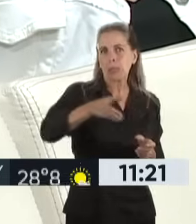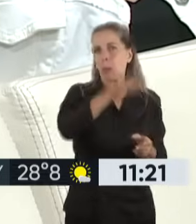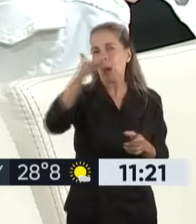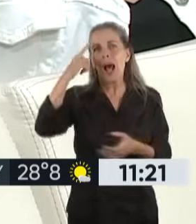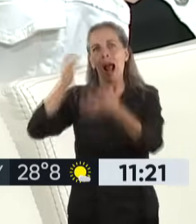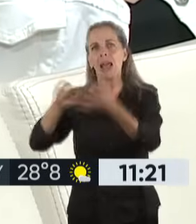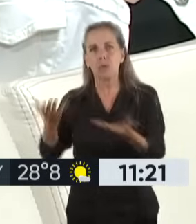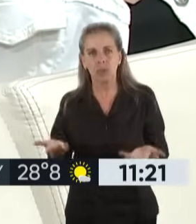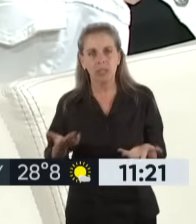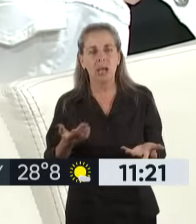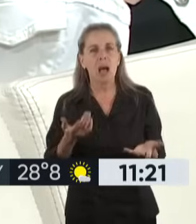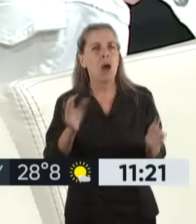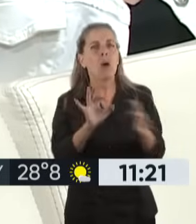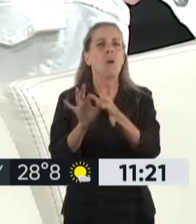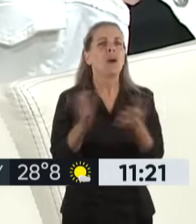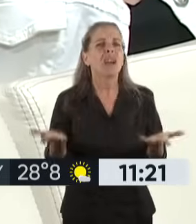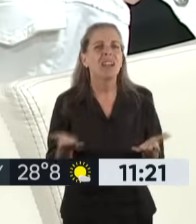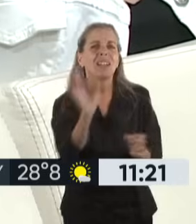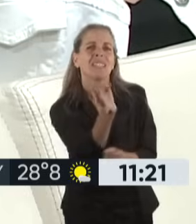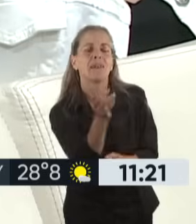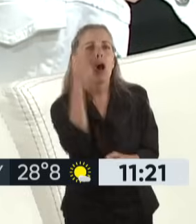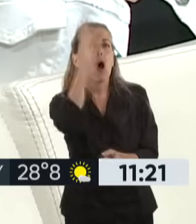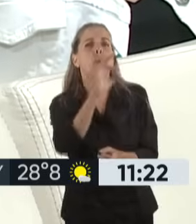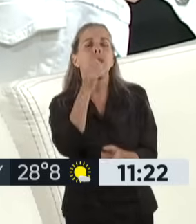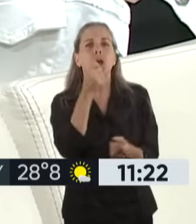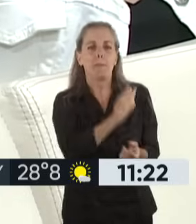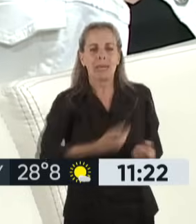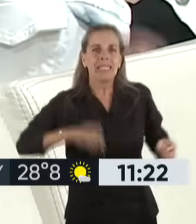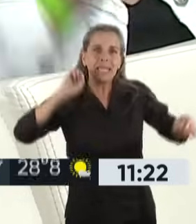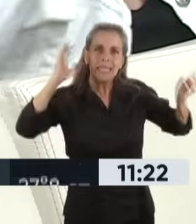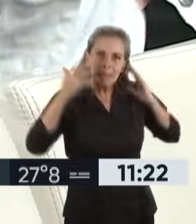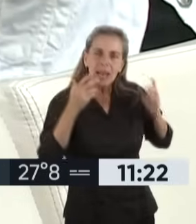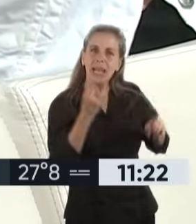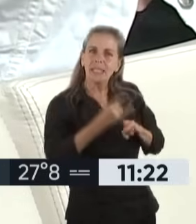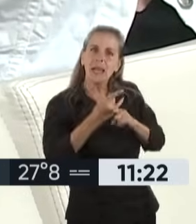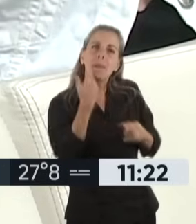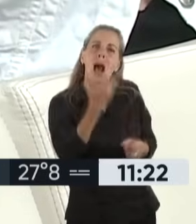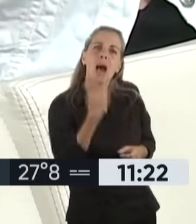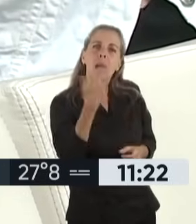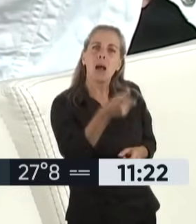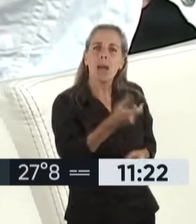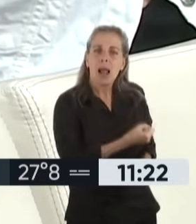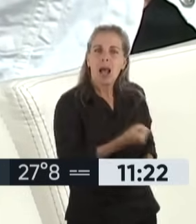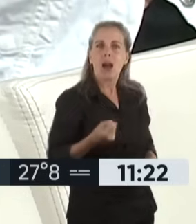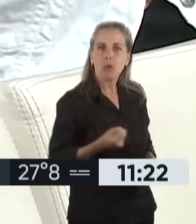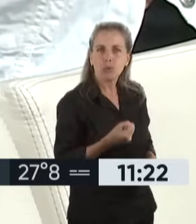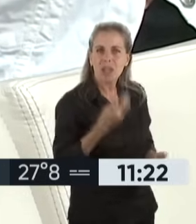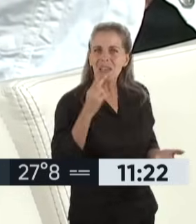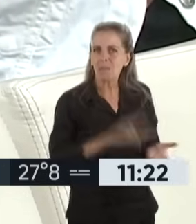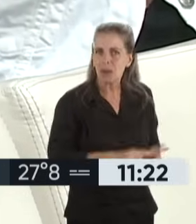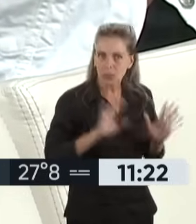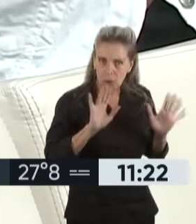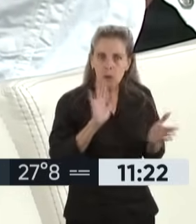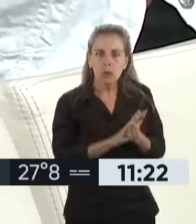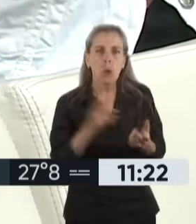si podemos saber la opinión del presidente, el ajuste fiscal al que se atañe tanto, con liberar los precios de las